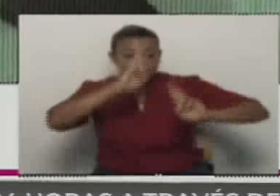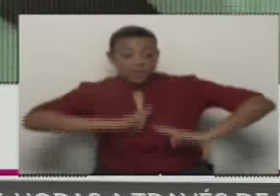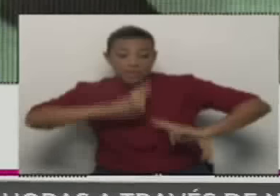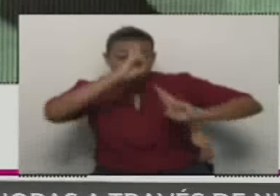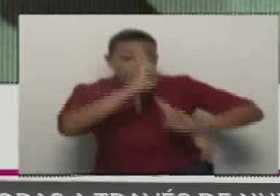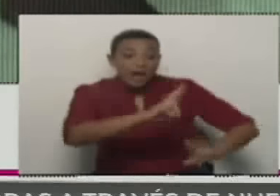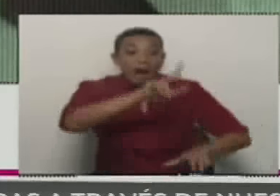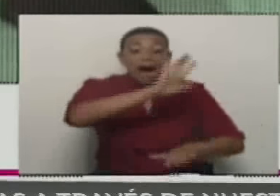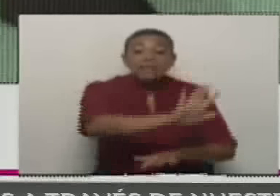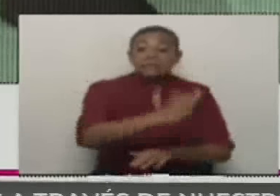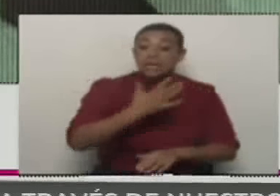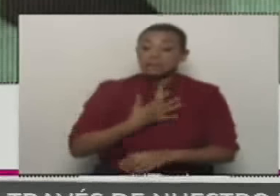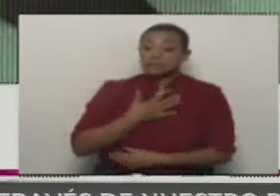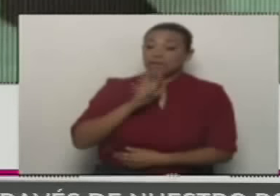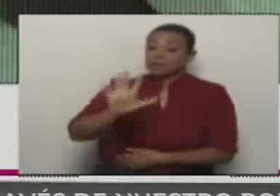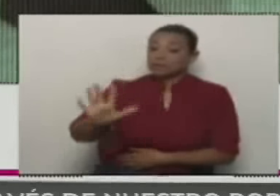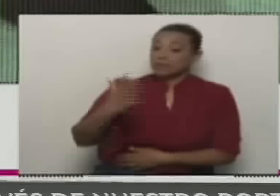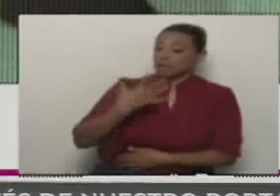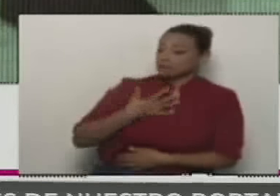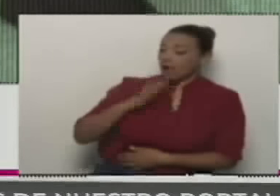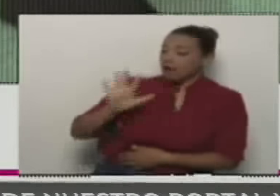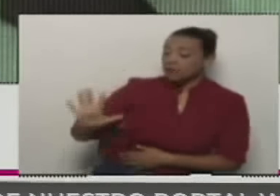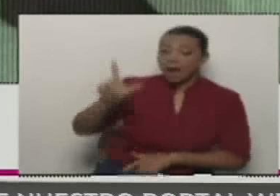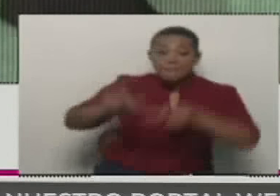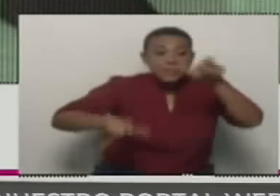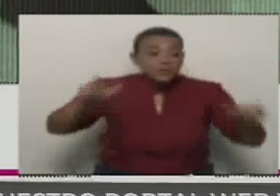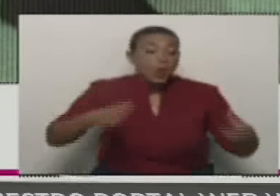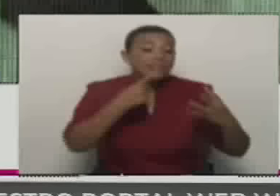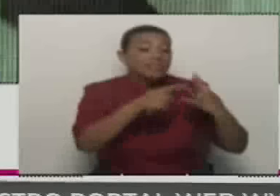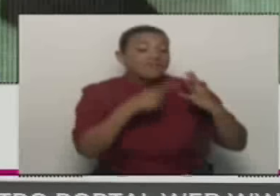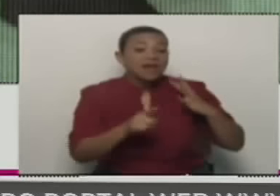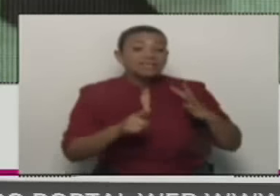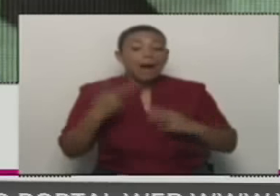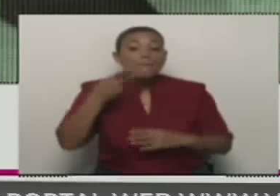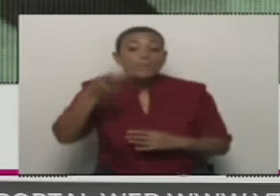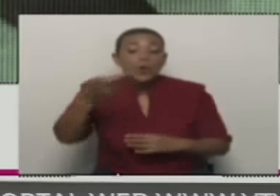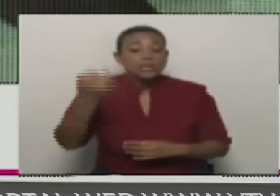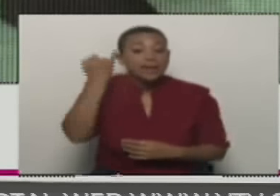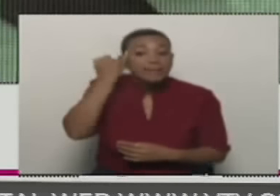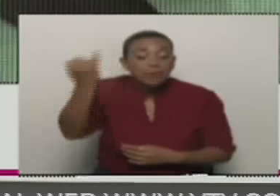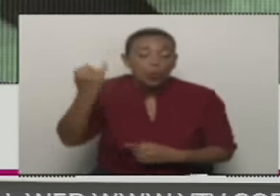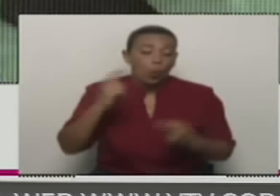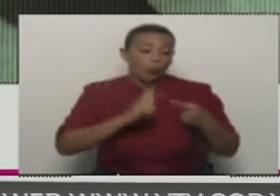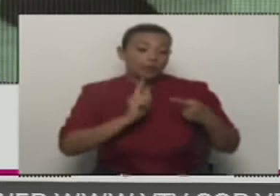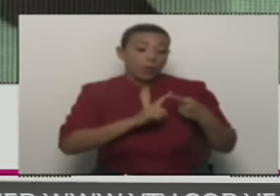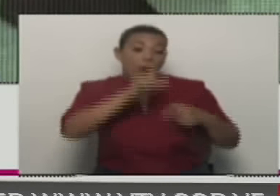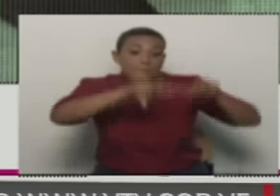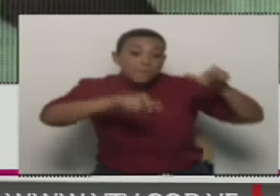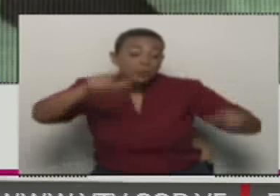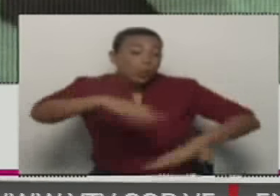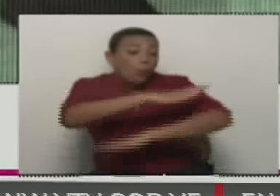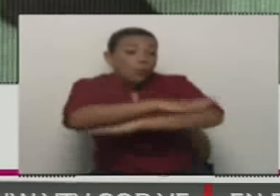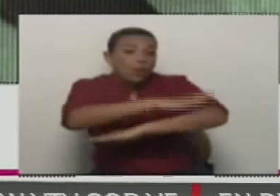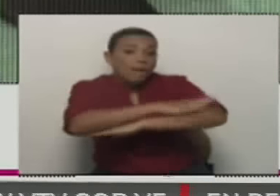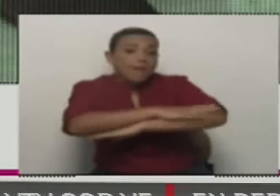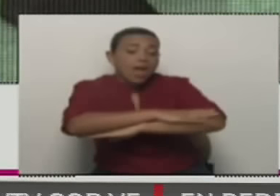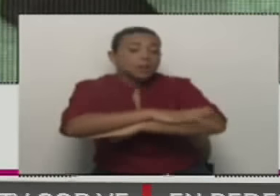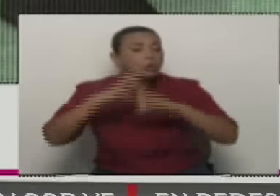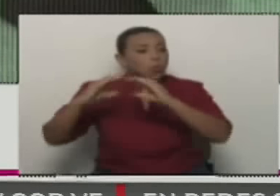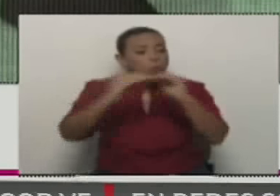diversidad civilizatoria, la diversidad política ideológica de la humanidad y donde